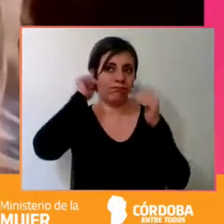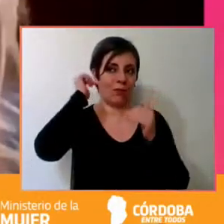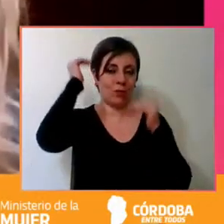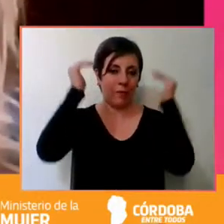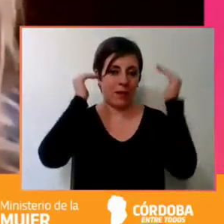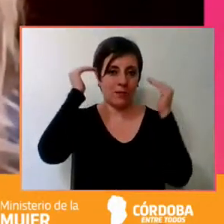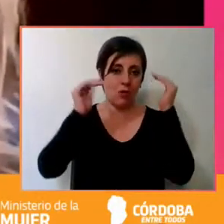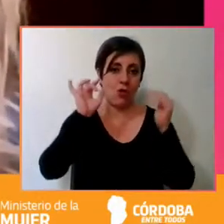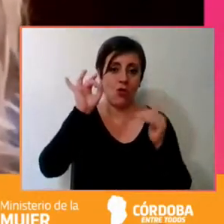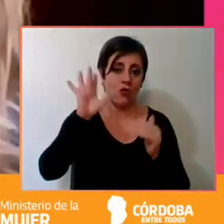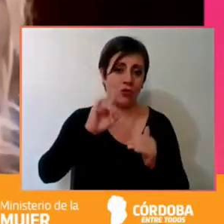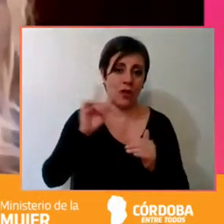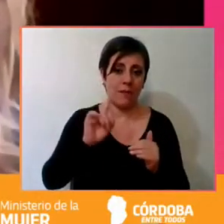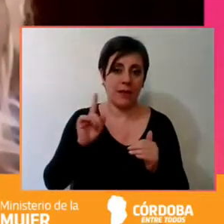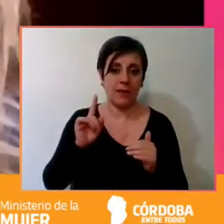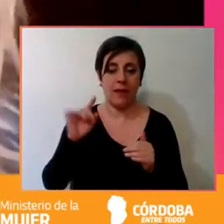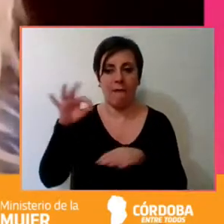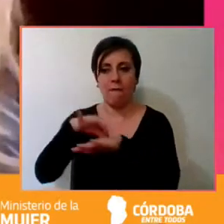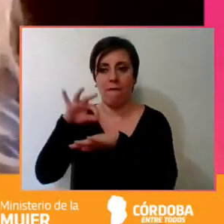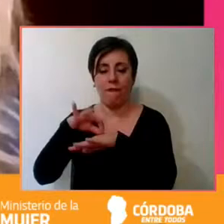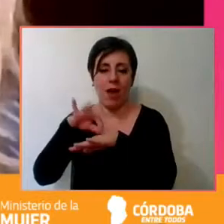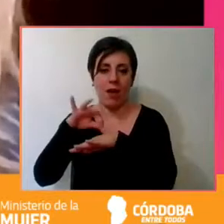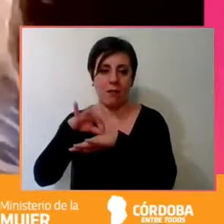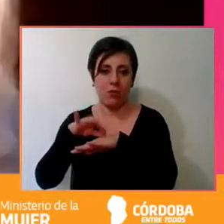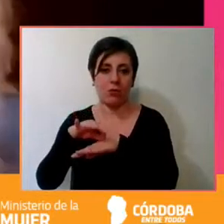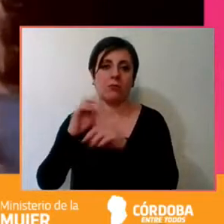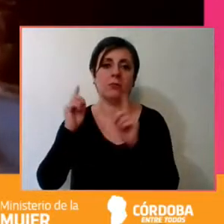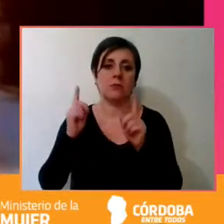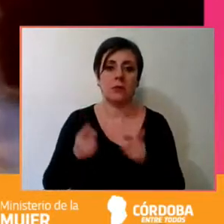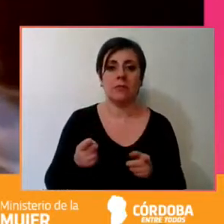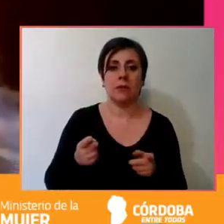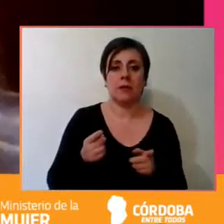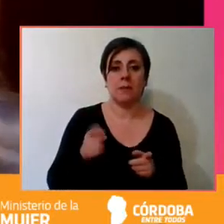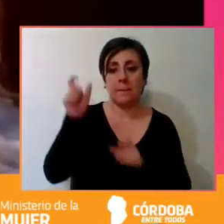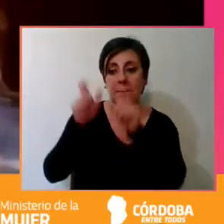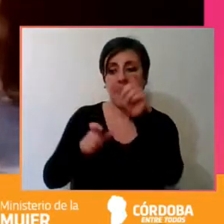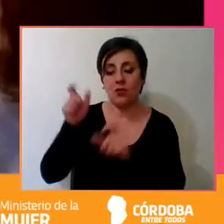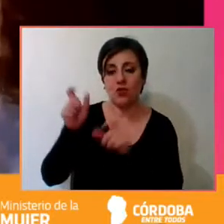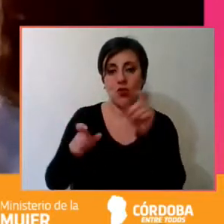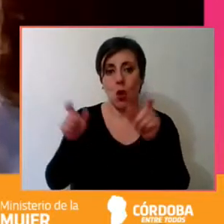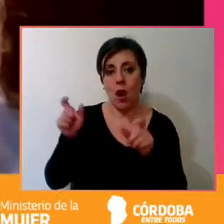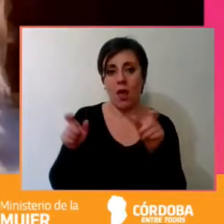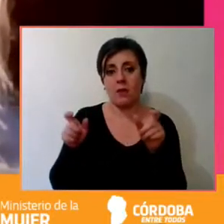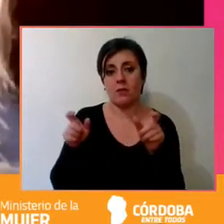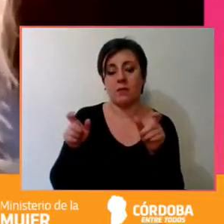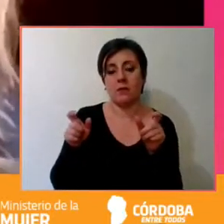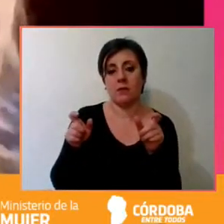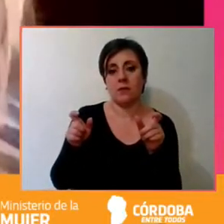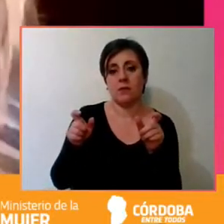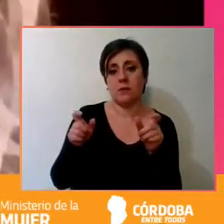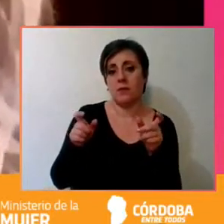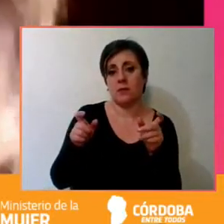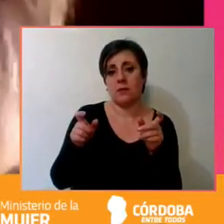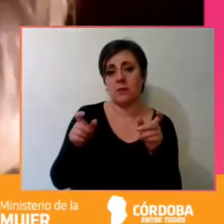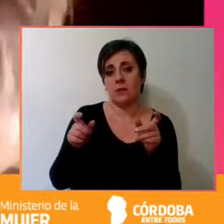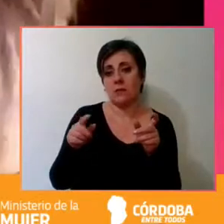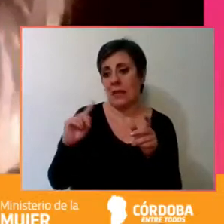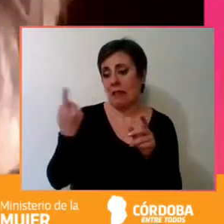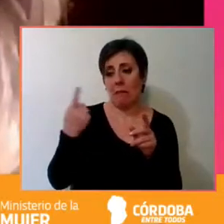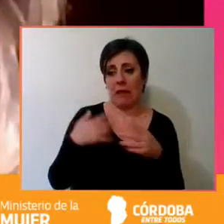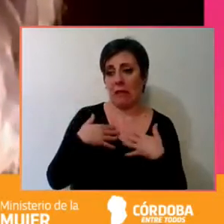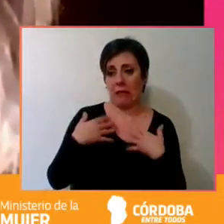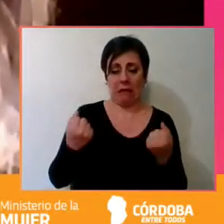con las personas que tienen enfermedades crónicas, sino con aquellas personas que eran totalmente independientes,